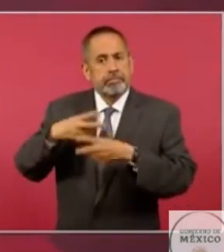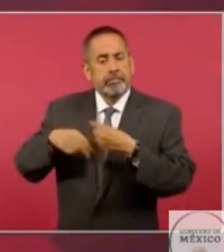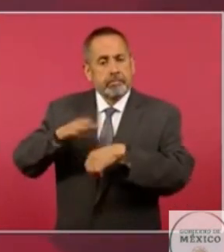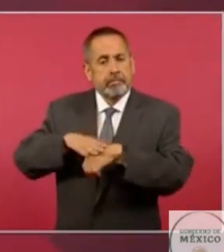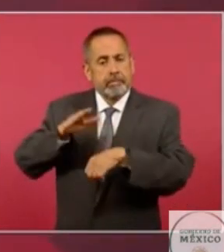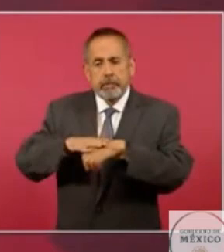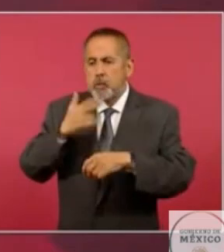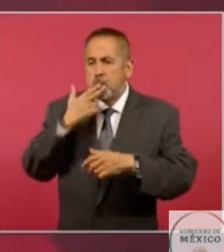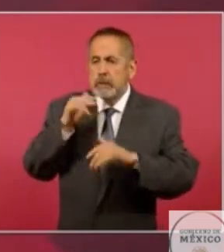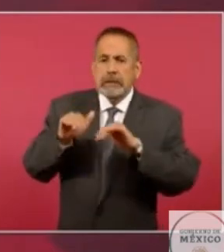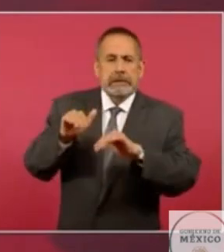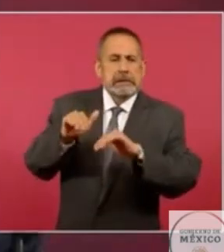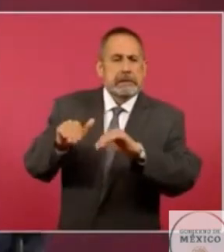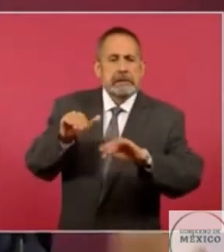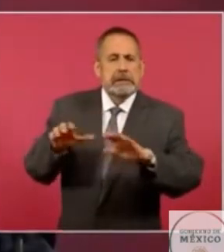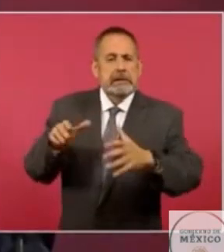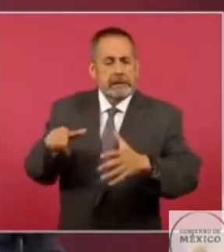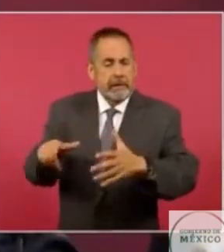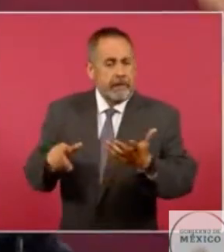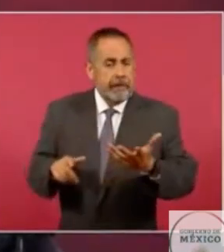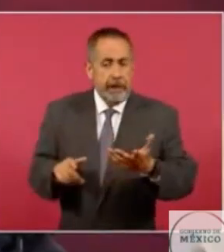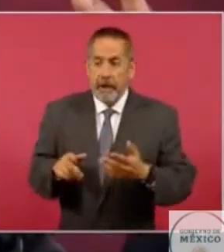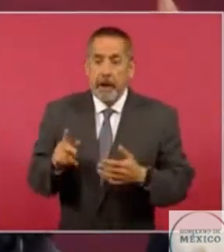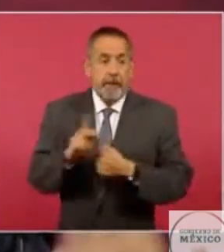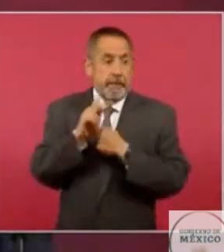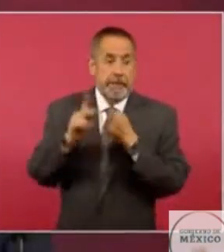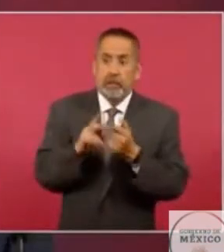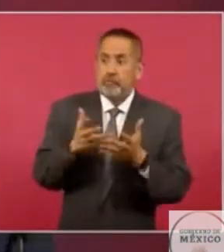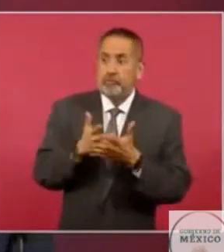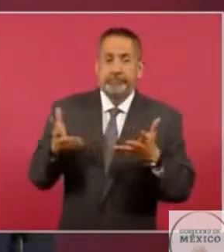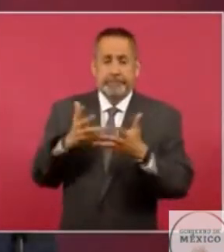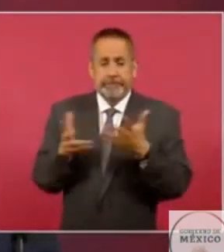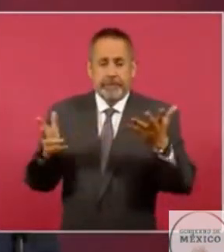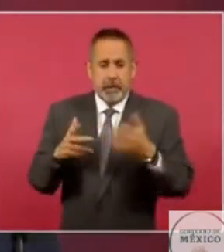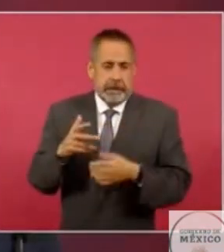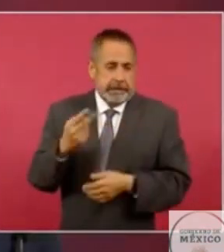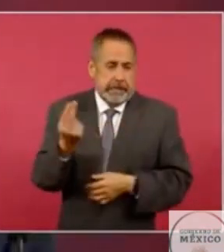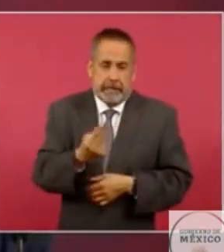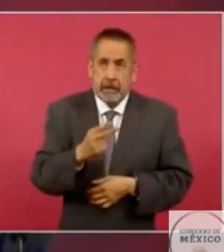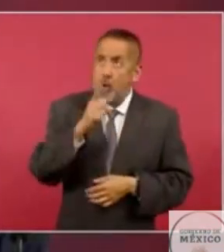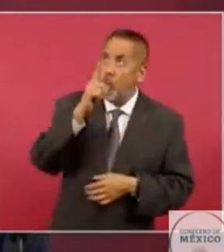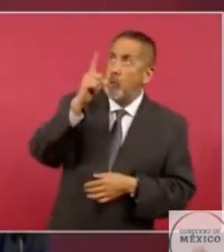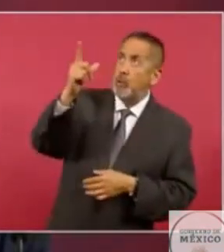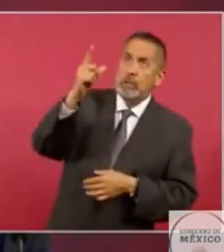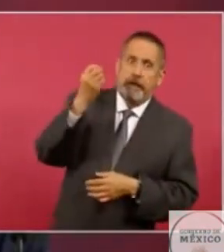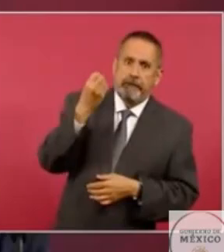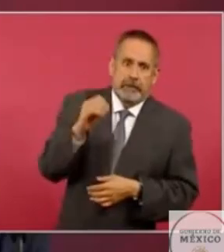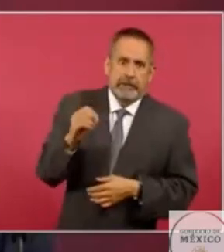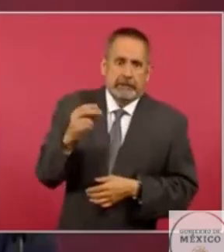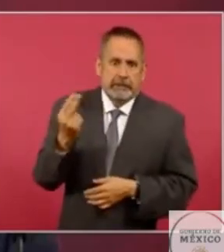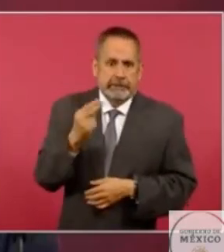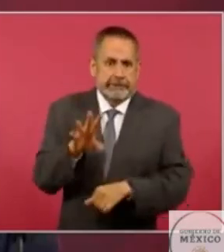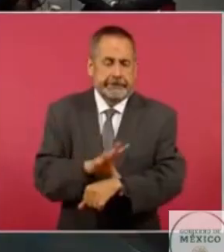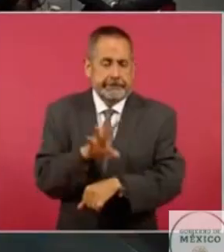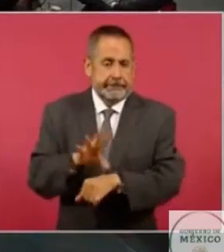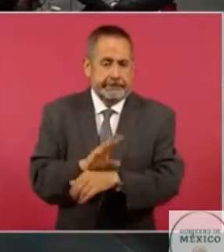la demanda, porque el país crece y de lo que más se